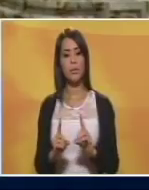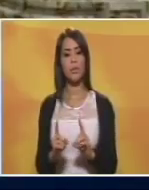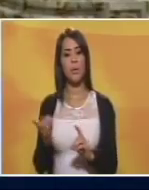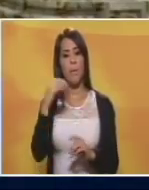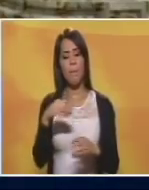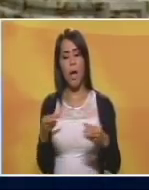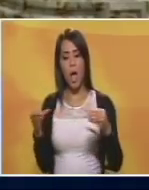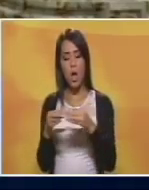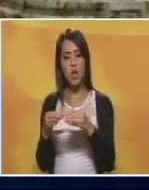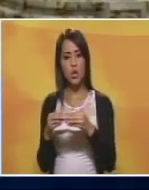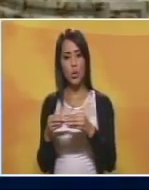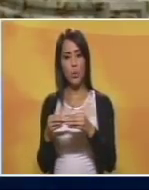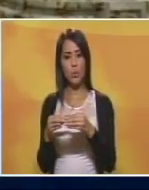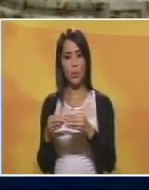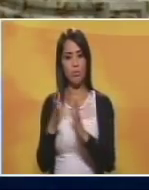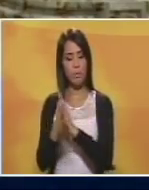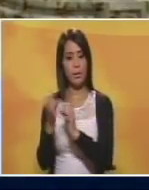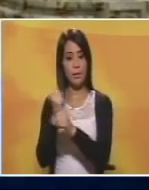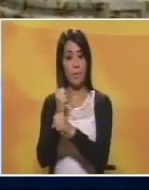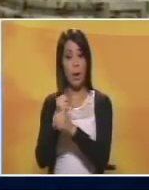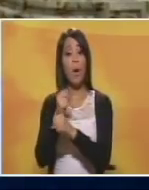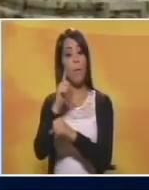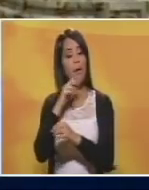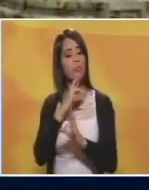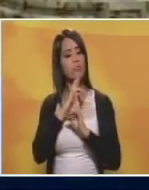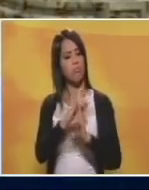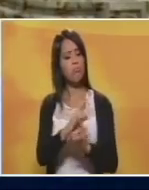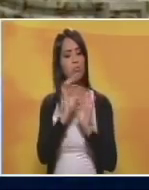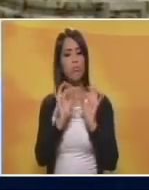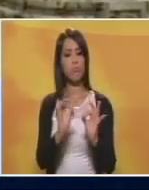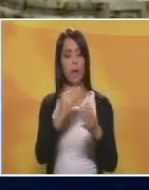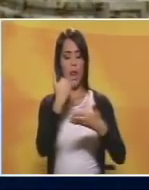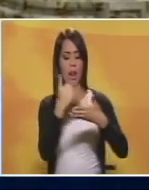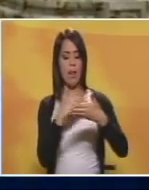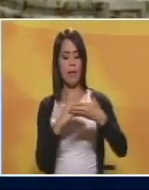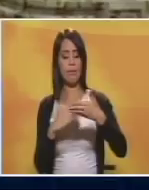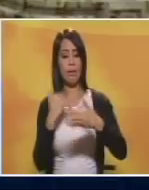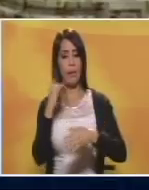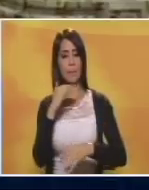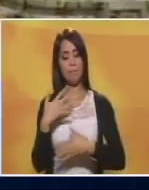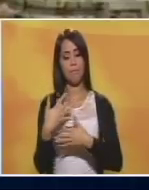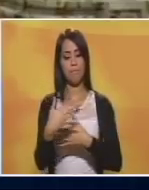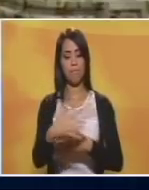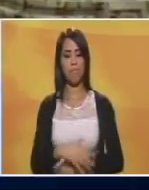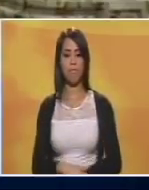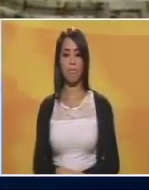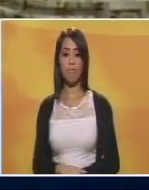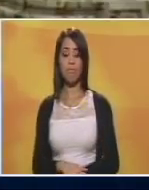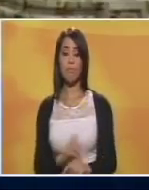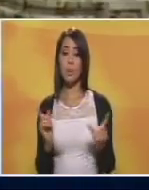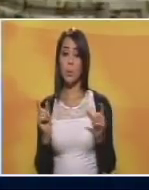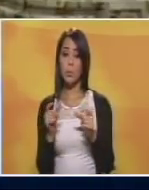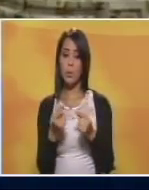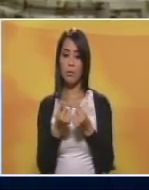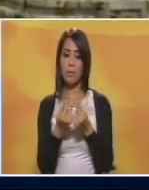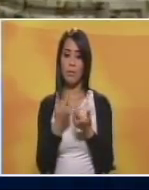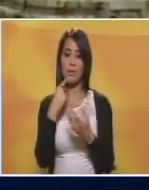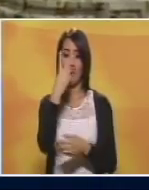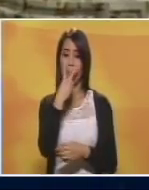equipo, para así poder dar una respuesta más focalizada en la agenda que se viene. Sabemos que con esta devaluación la pobreza va a